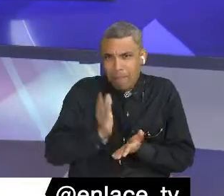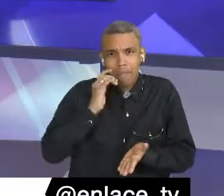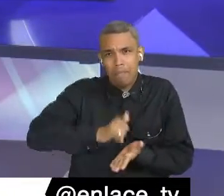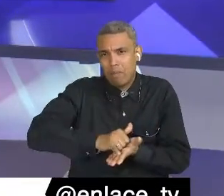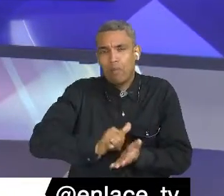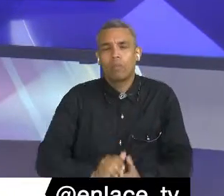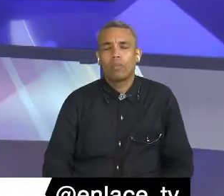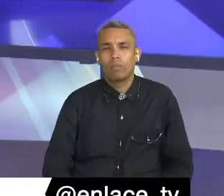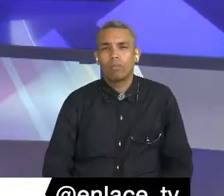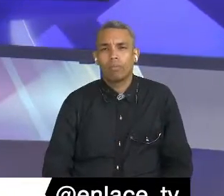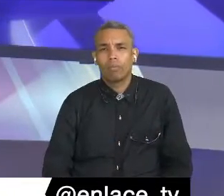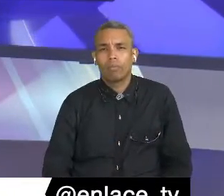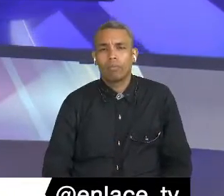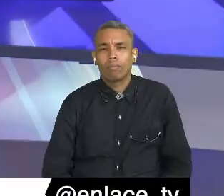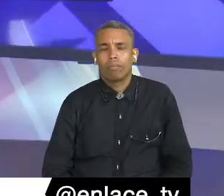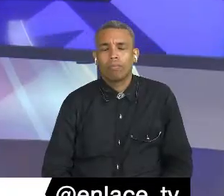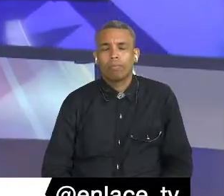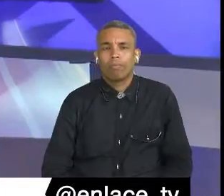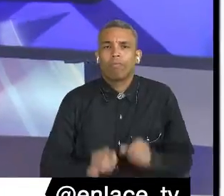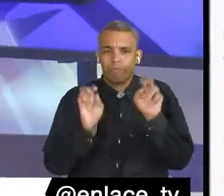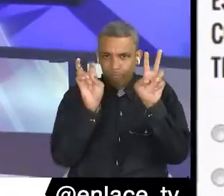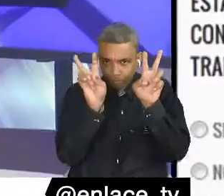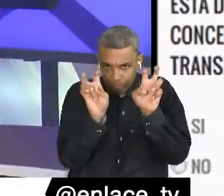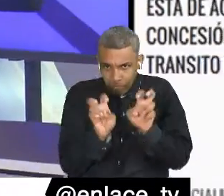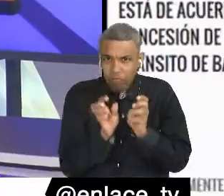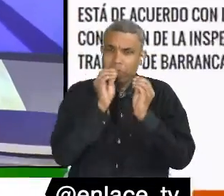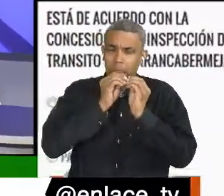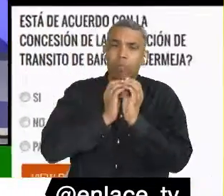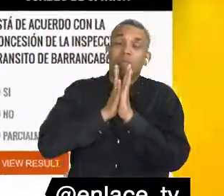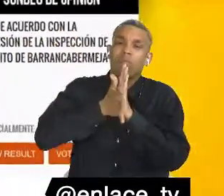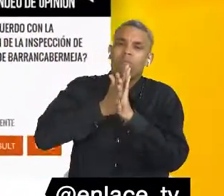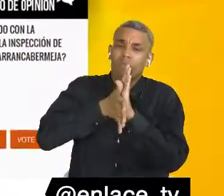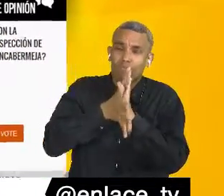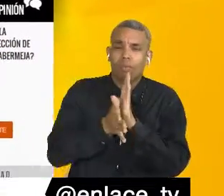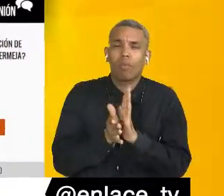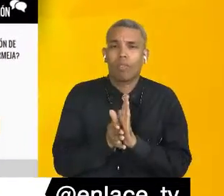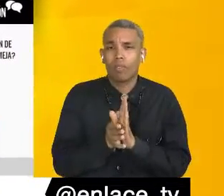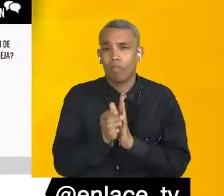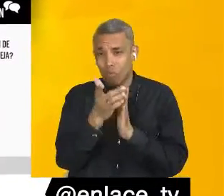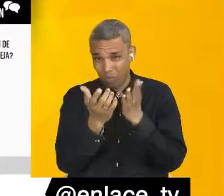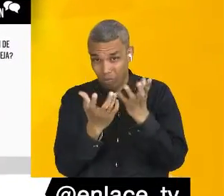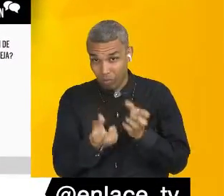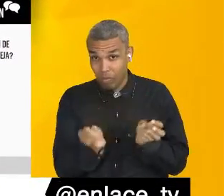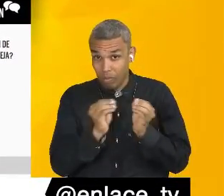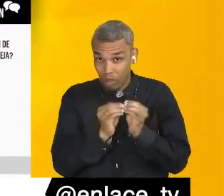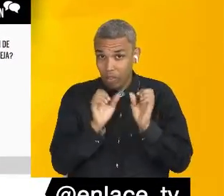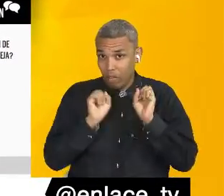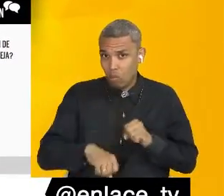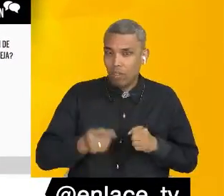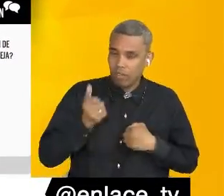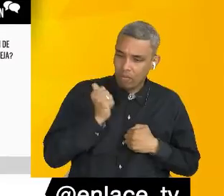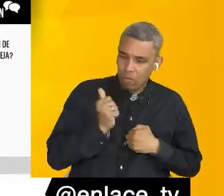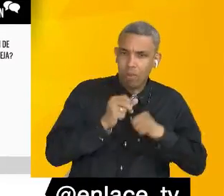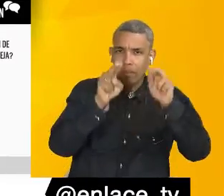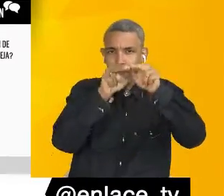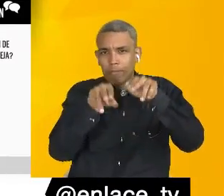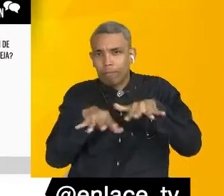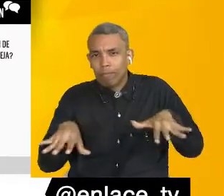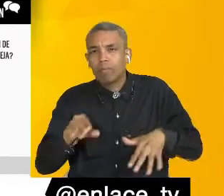Seguimos llevando a nuestra comunidad el acontecer de la ciudad y región. Esta y otras informaciones de Enlace Noticias las puede hallar en nuestra